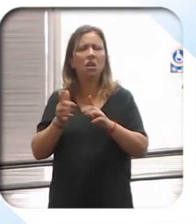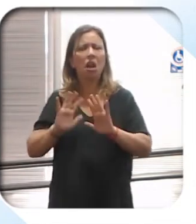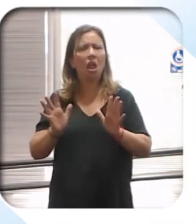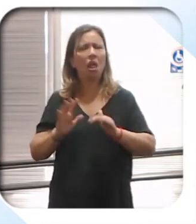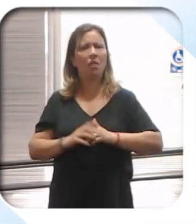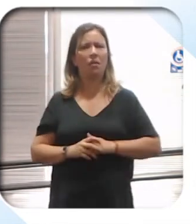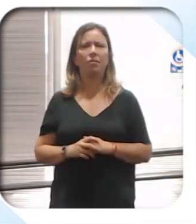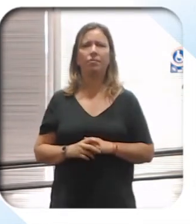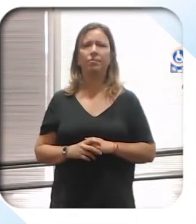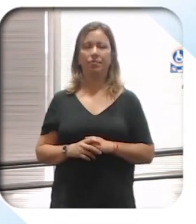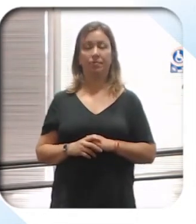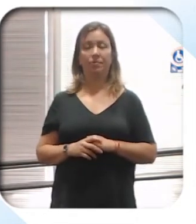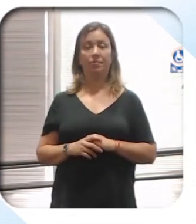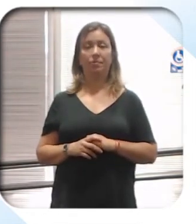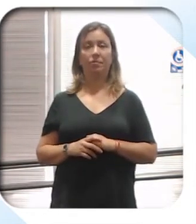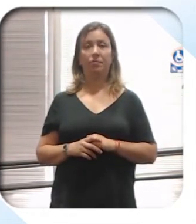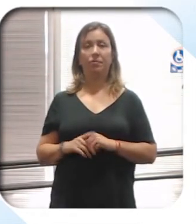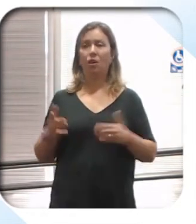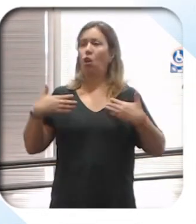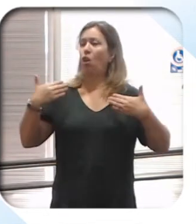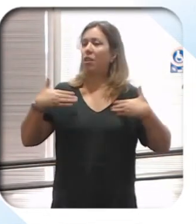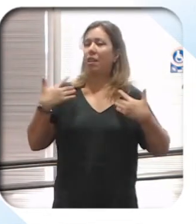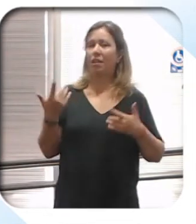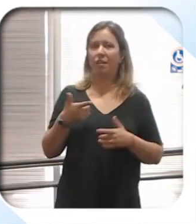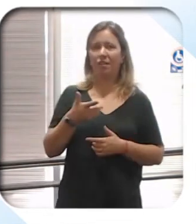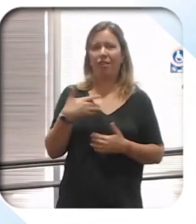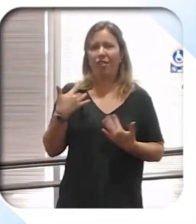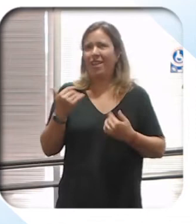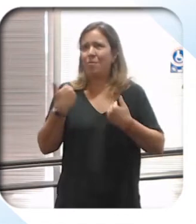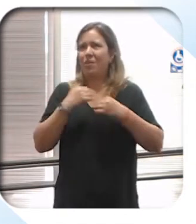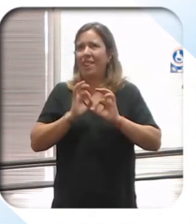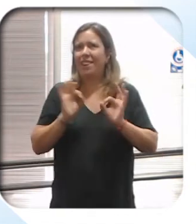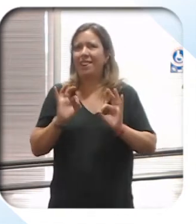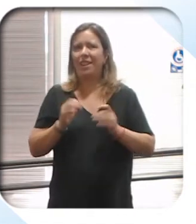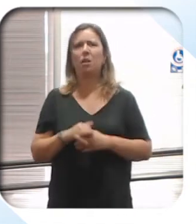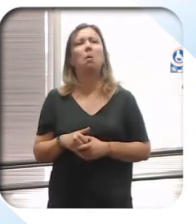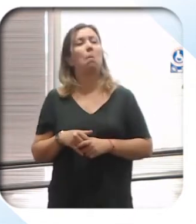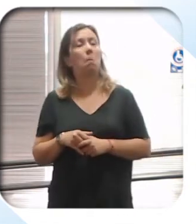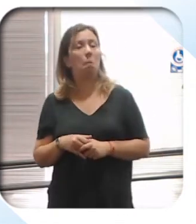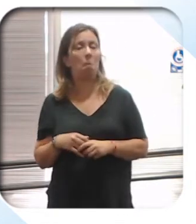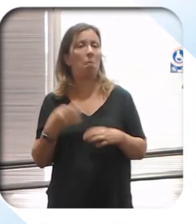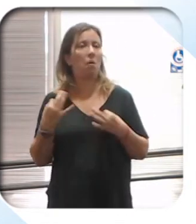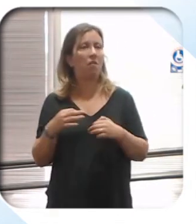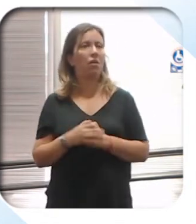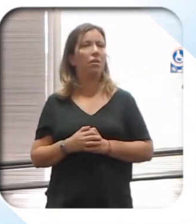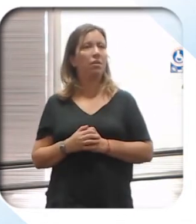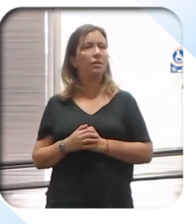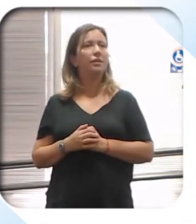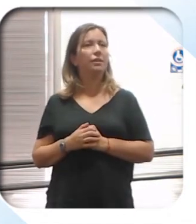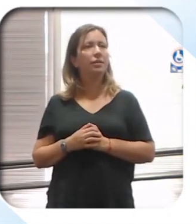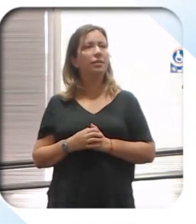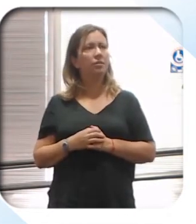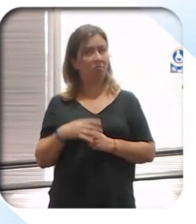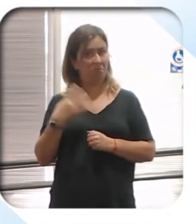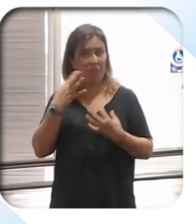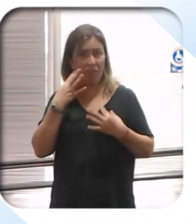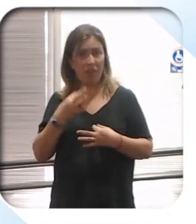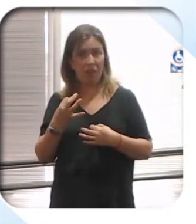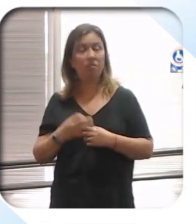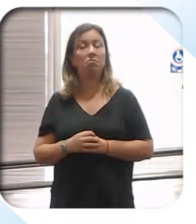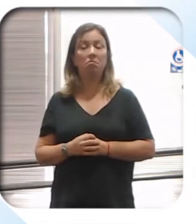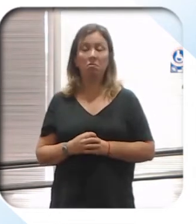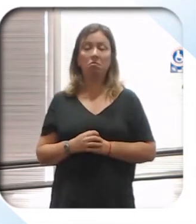todavía? Alegre y contento te lo dice. Mira qué bárbaro. Mira vos, le decís. ¿En serio?